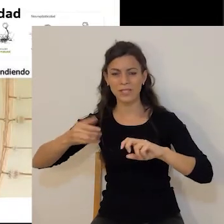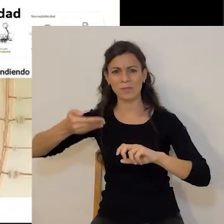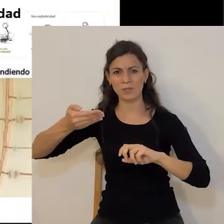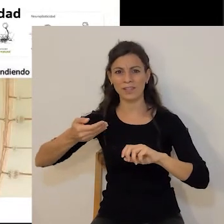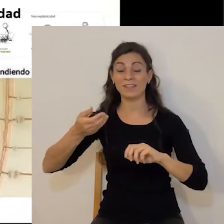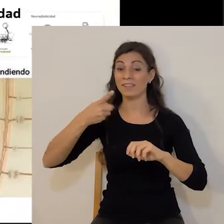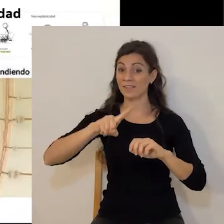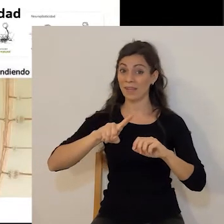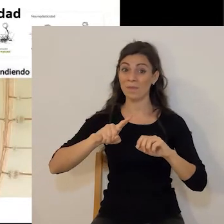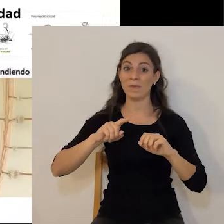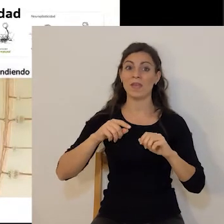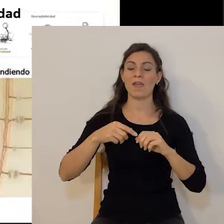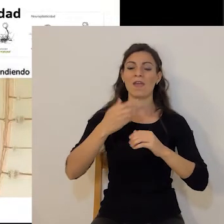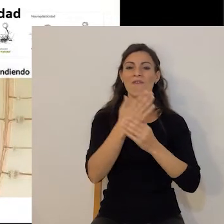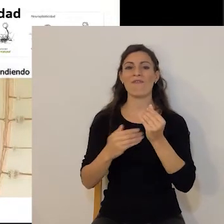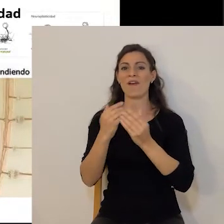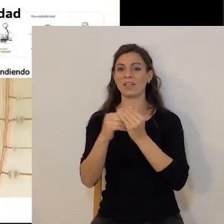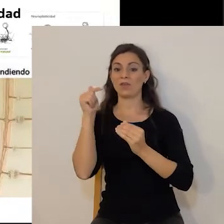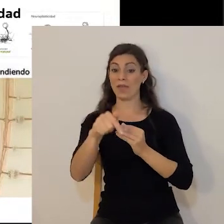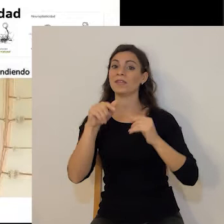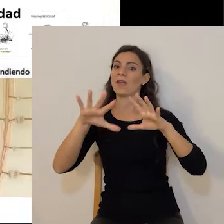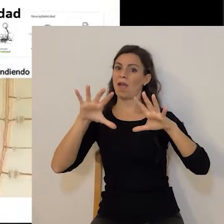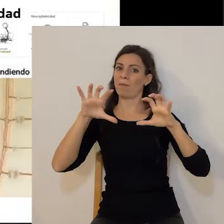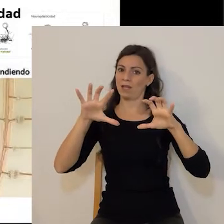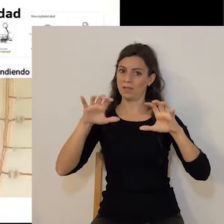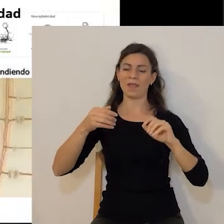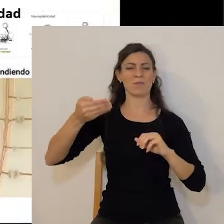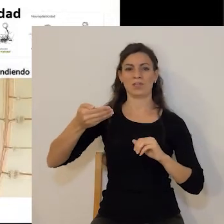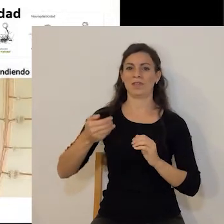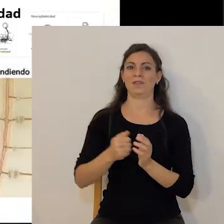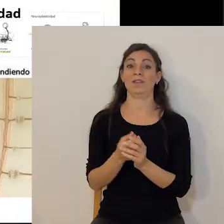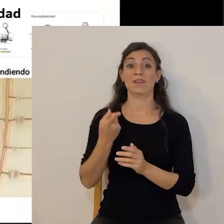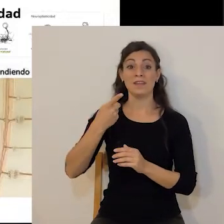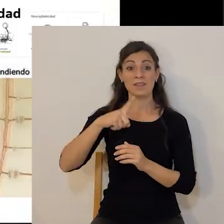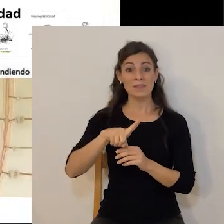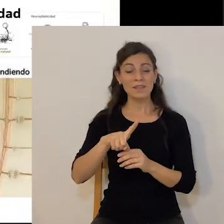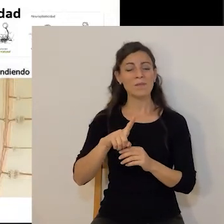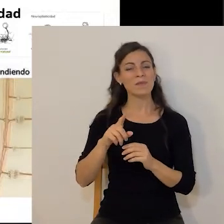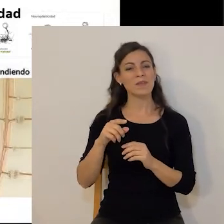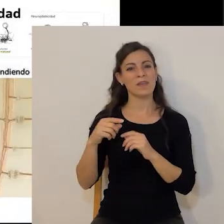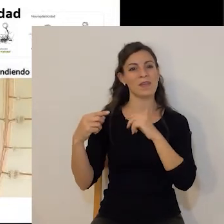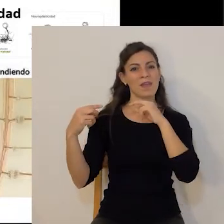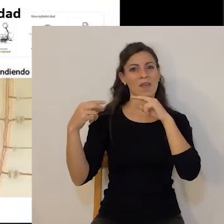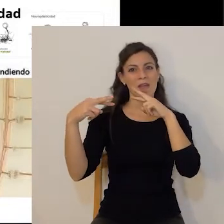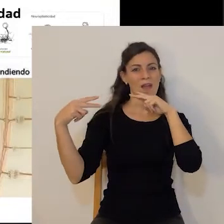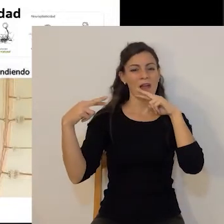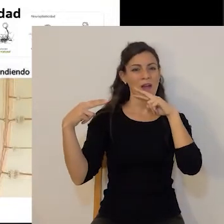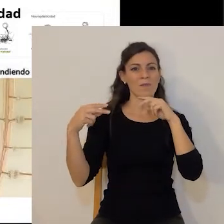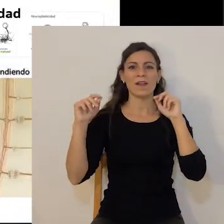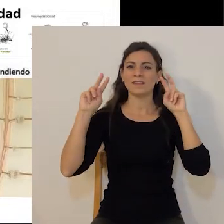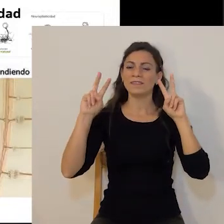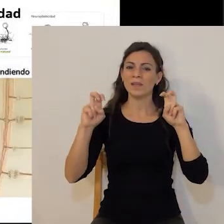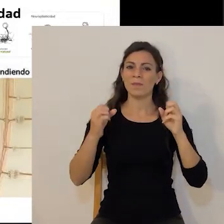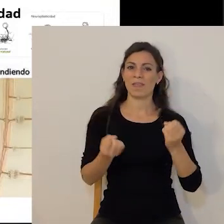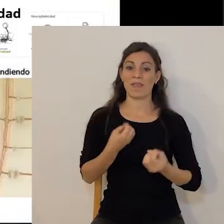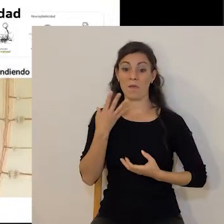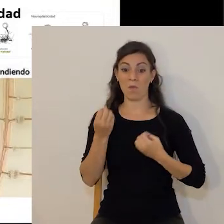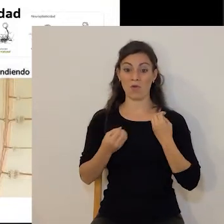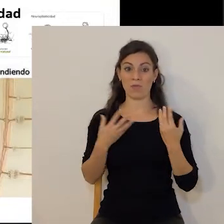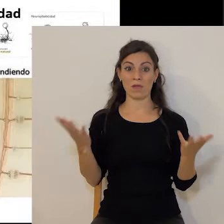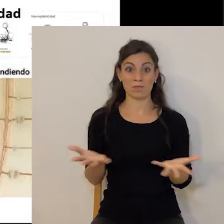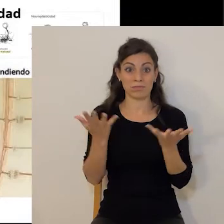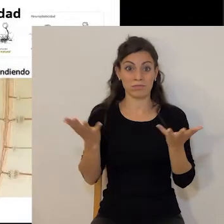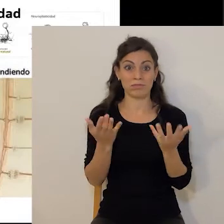de aprender de los errores. También hablan de la importancia de fomentar la emoción,